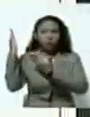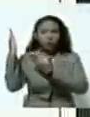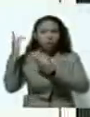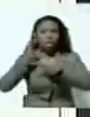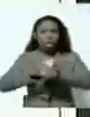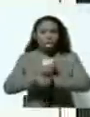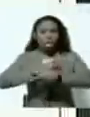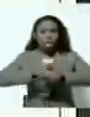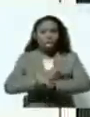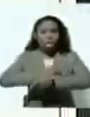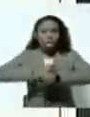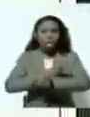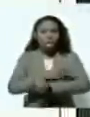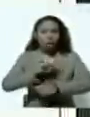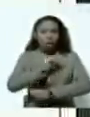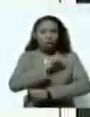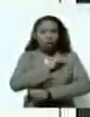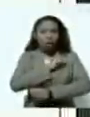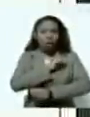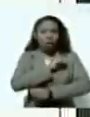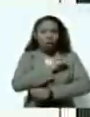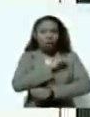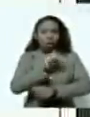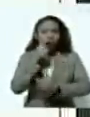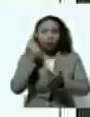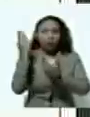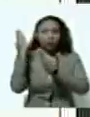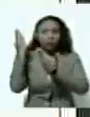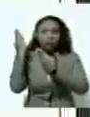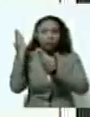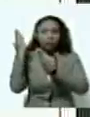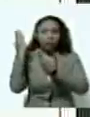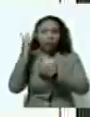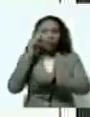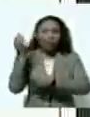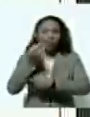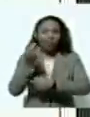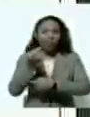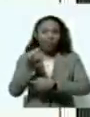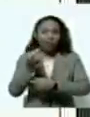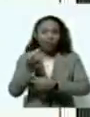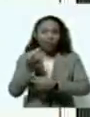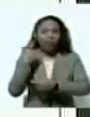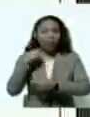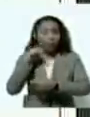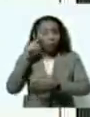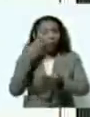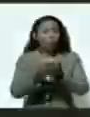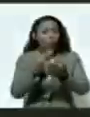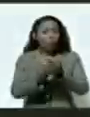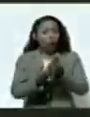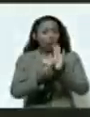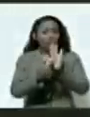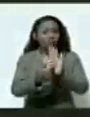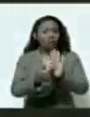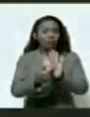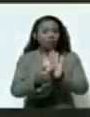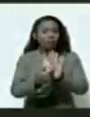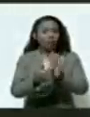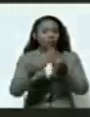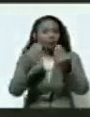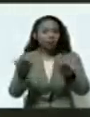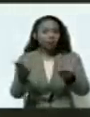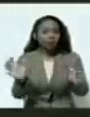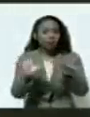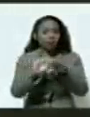nerviosismo, se nota la taquicardia con la que dice todo esto. Lo que es verdad, y tenemos muchas pruebas de ello, es que lo